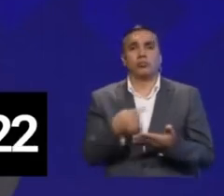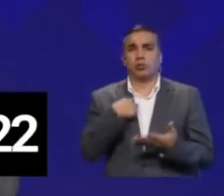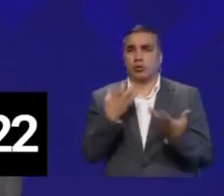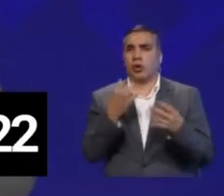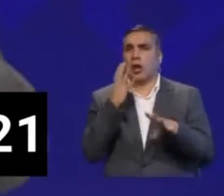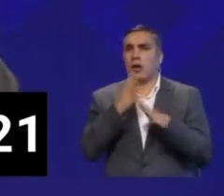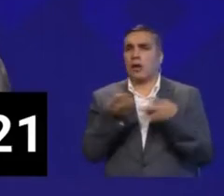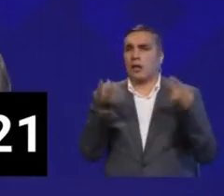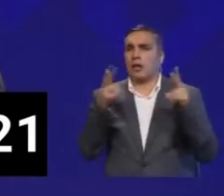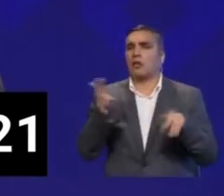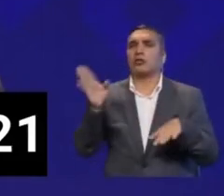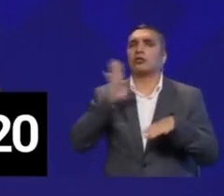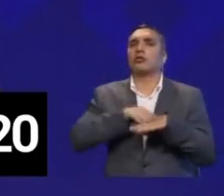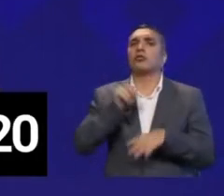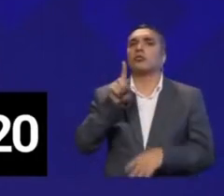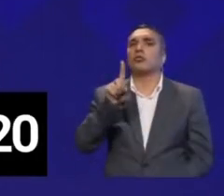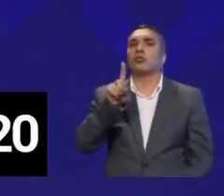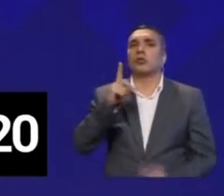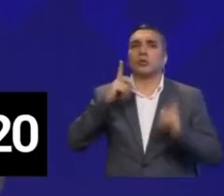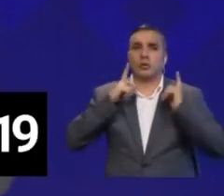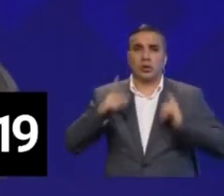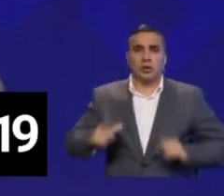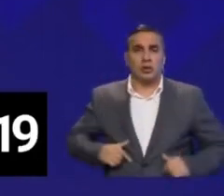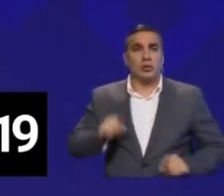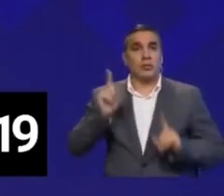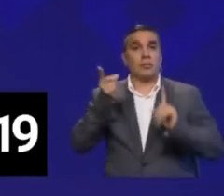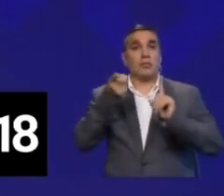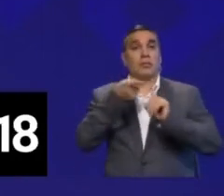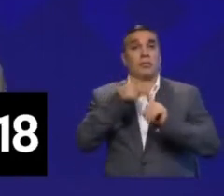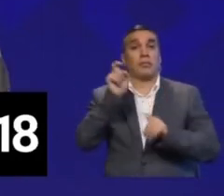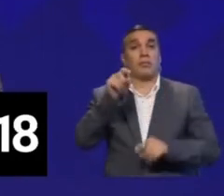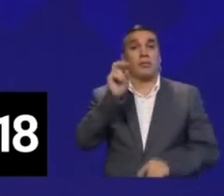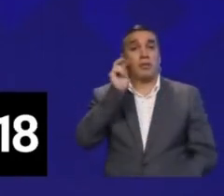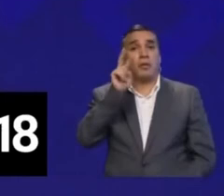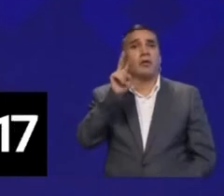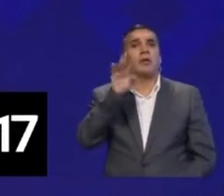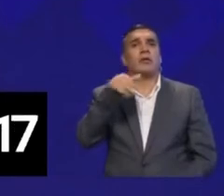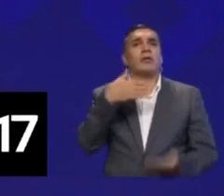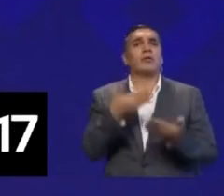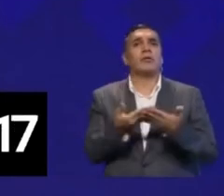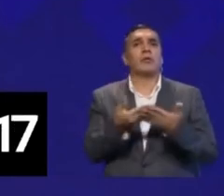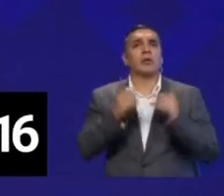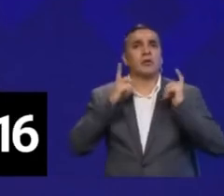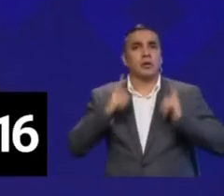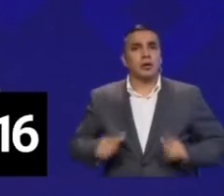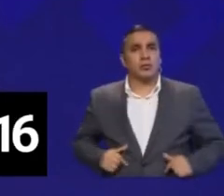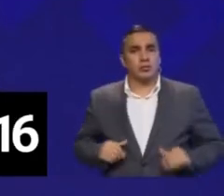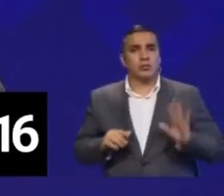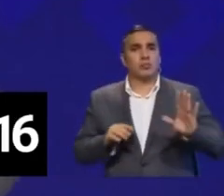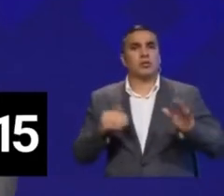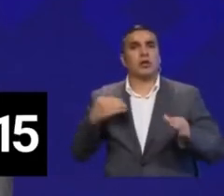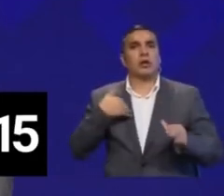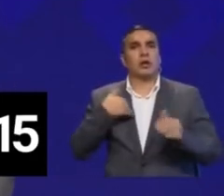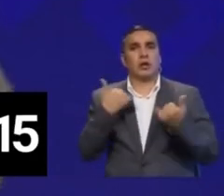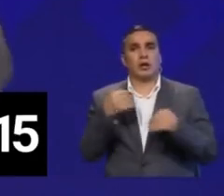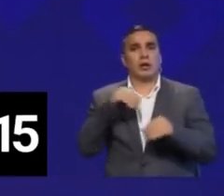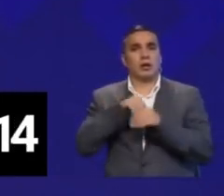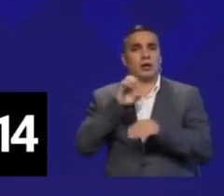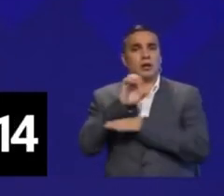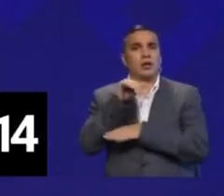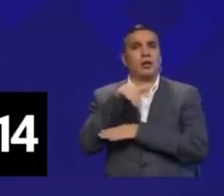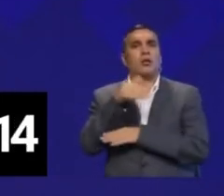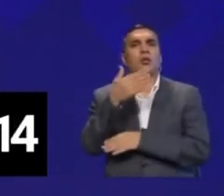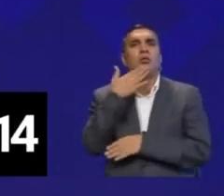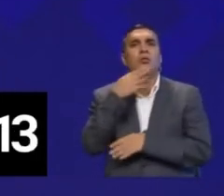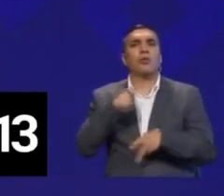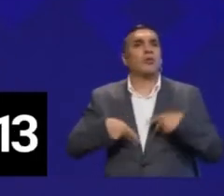hablar también sobre la salud. Primero debemos ver los determinantes de la salud que tenemos en Ecuador. ¿Cómo